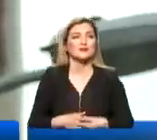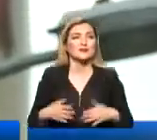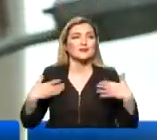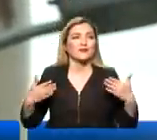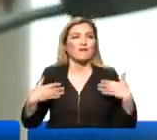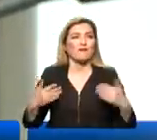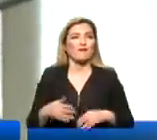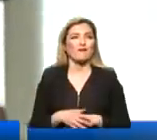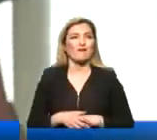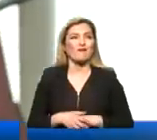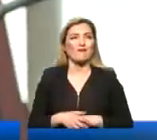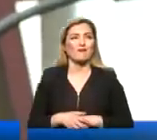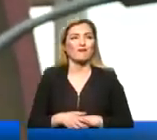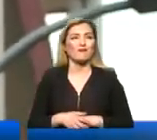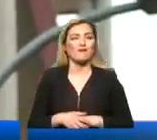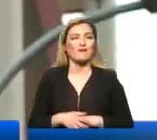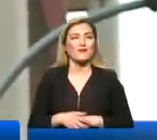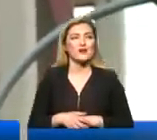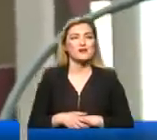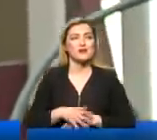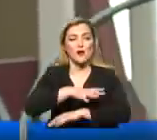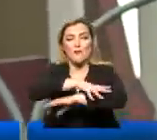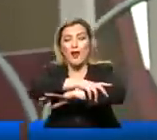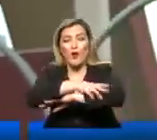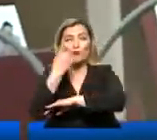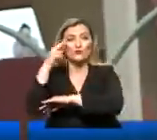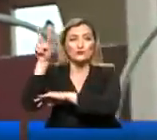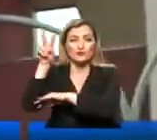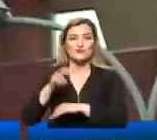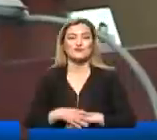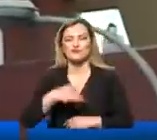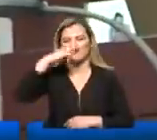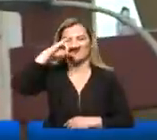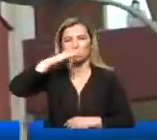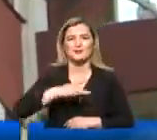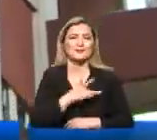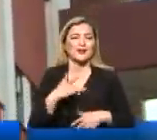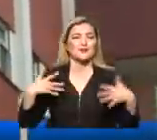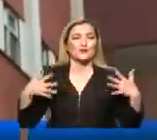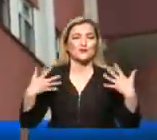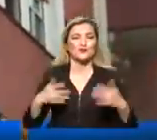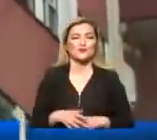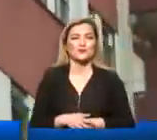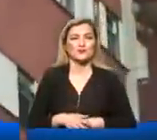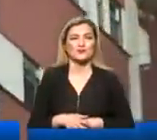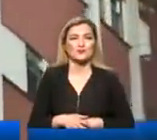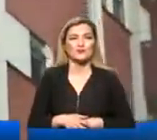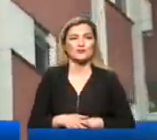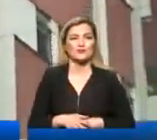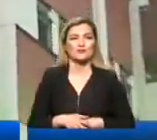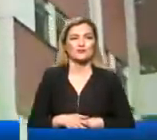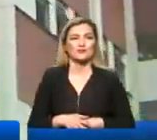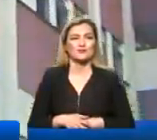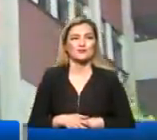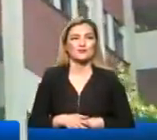esta caravana de la alegría. Pueden ver también en los balcones del hospital. En realidad están muy felices y nos llena de alegría verlos